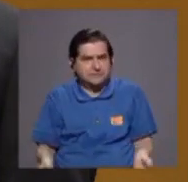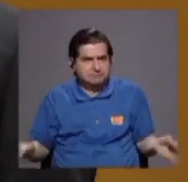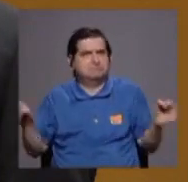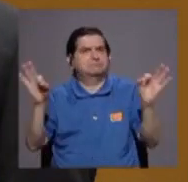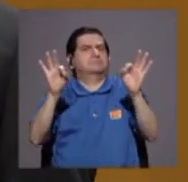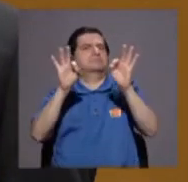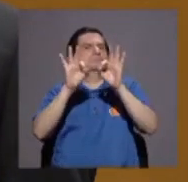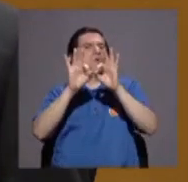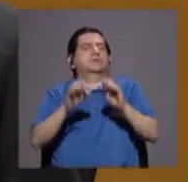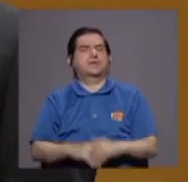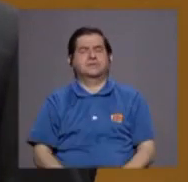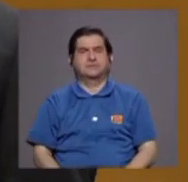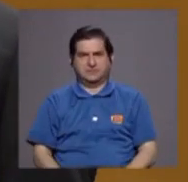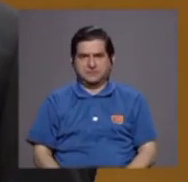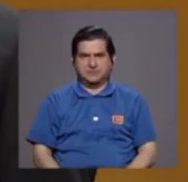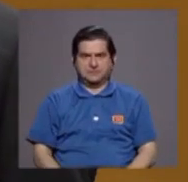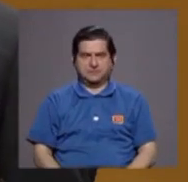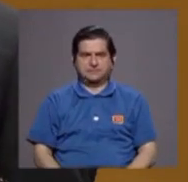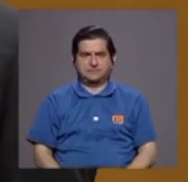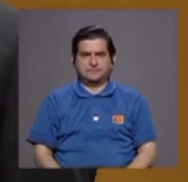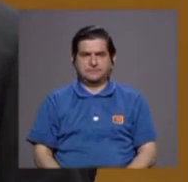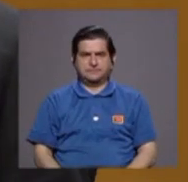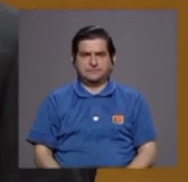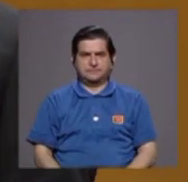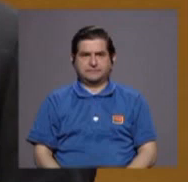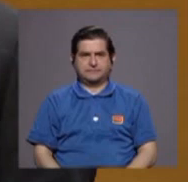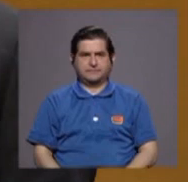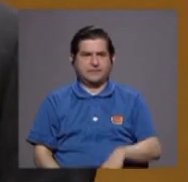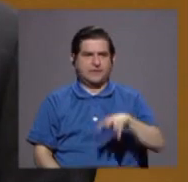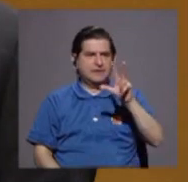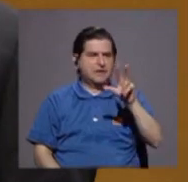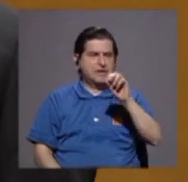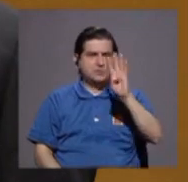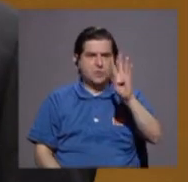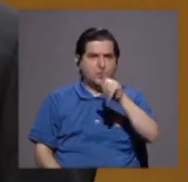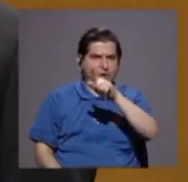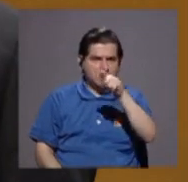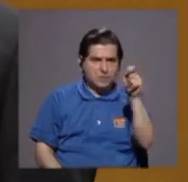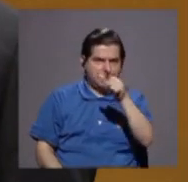importantes. Hace unos 3 o 4 meses,